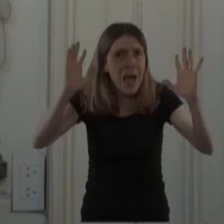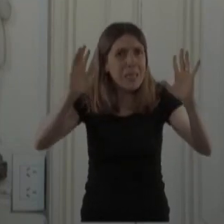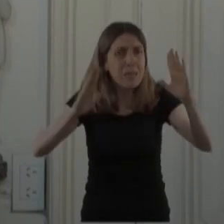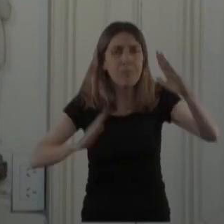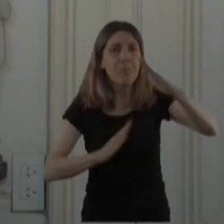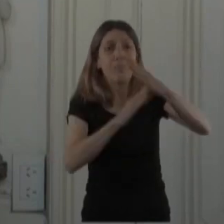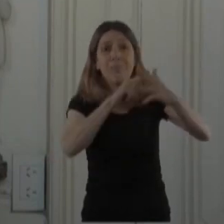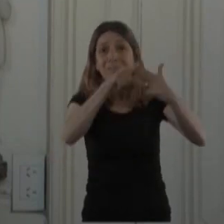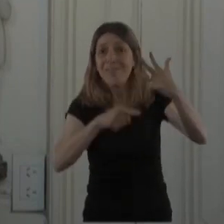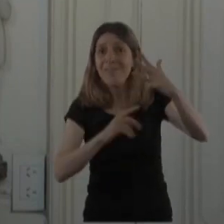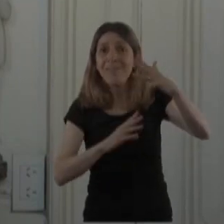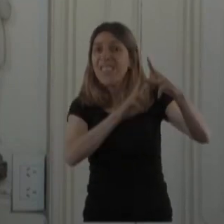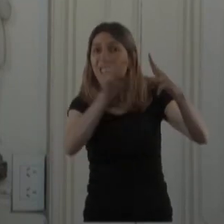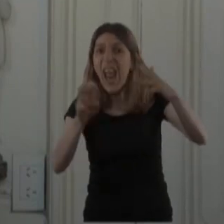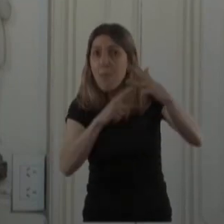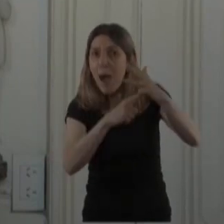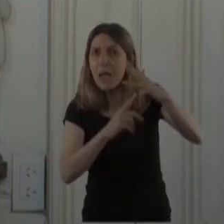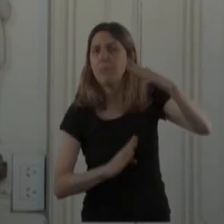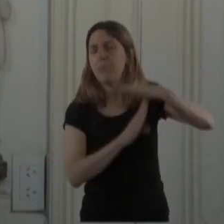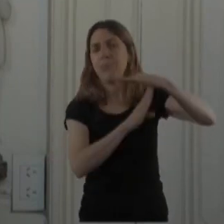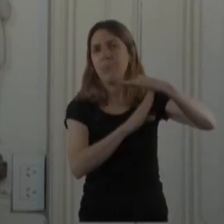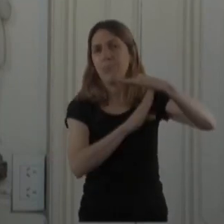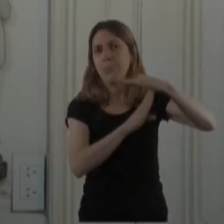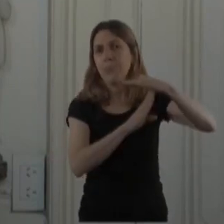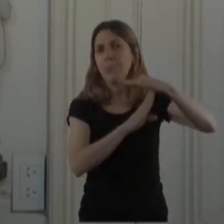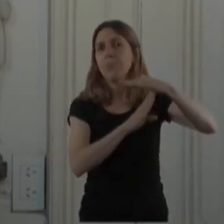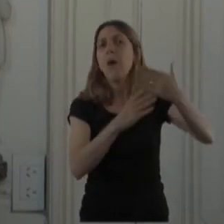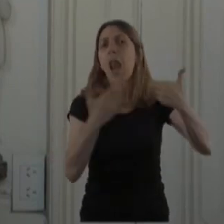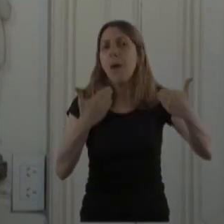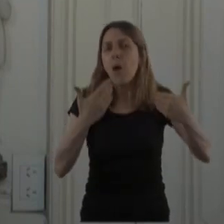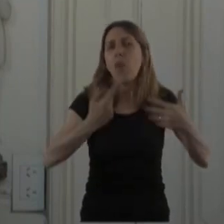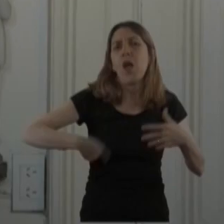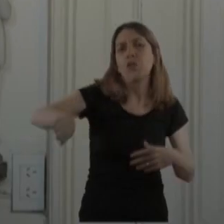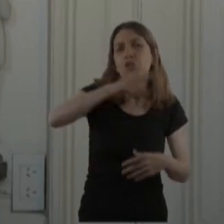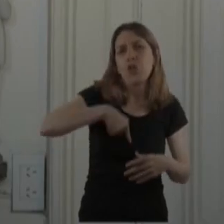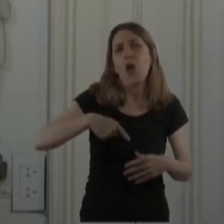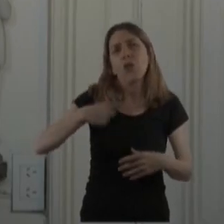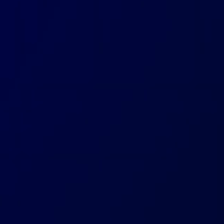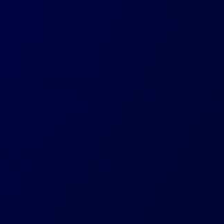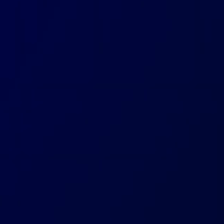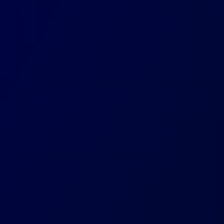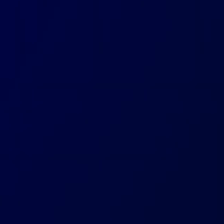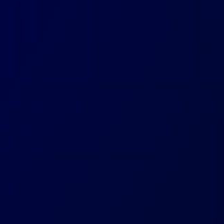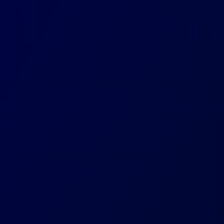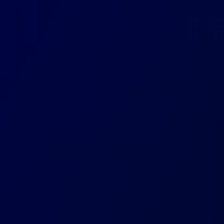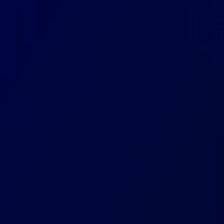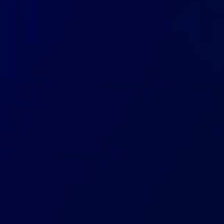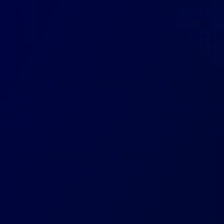centrales para que podamos tener la tranquilidad de que vamos por el buen camino.